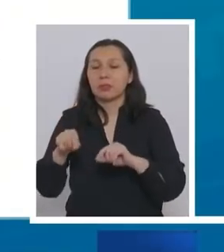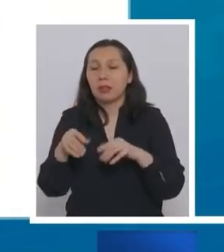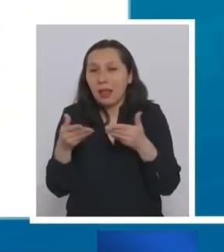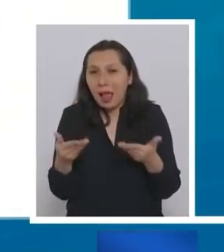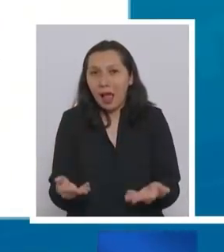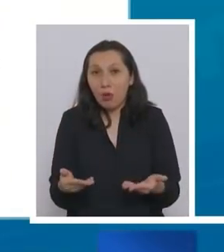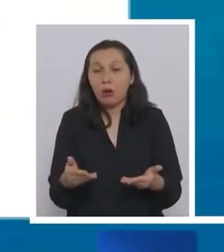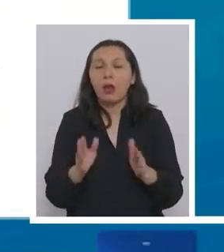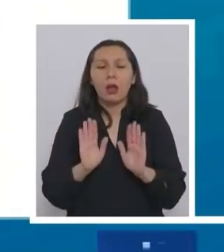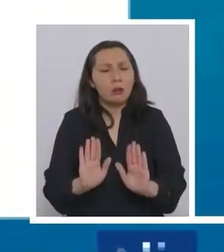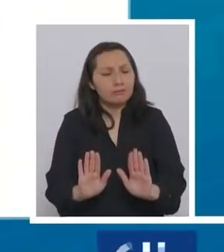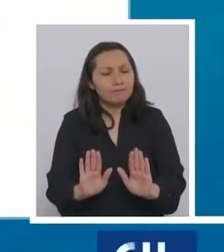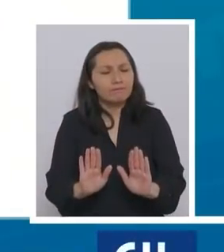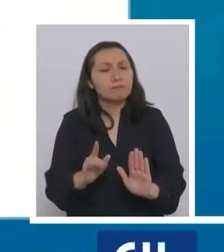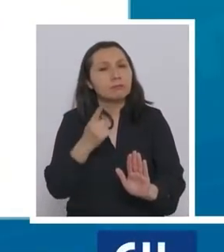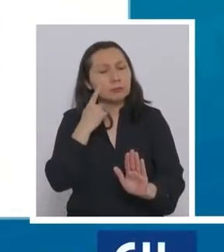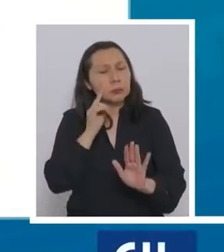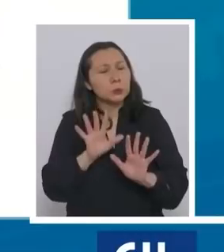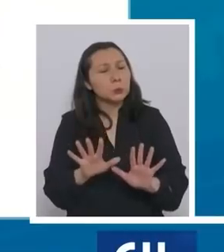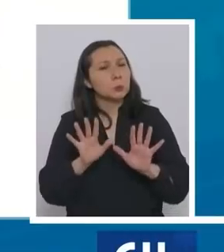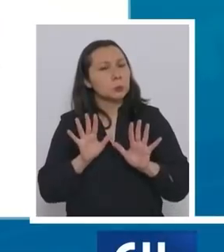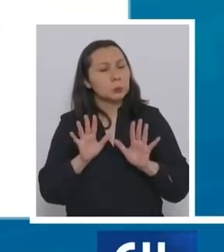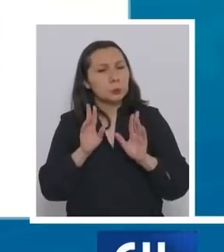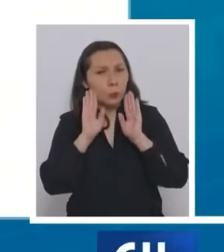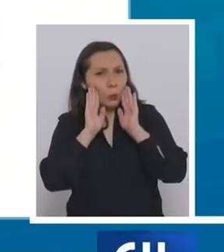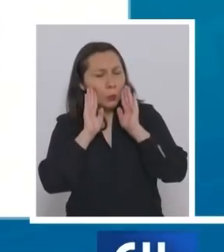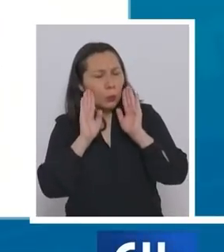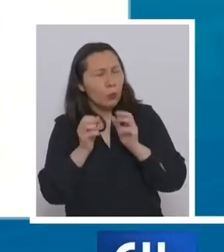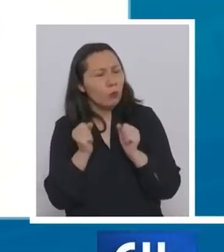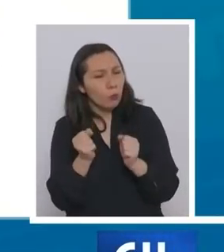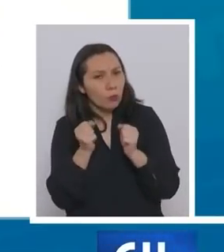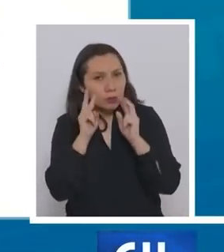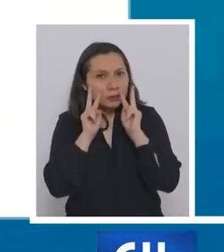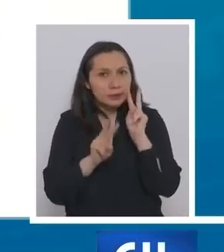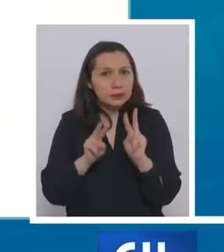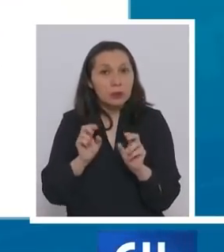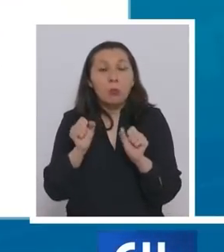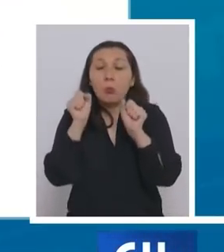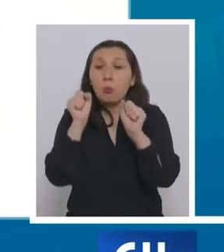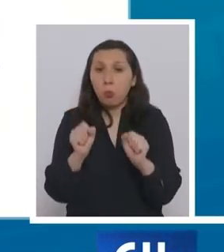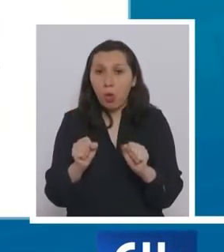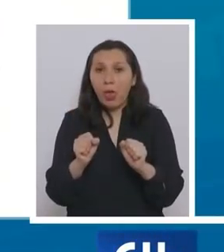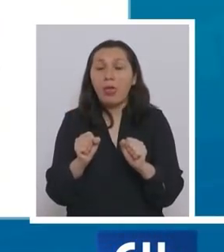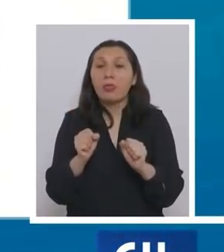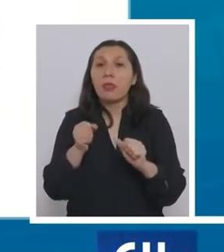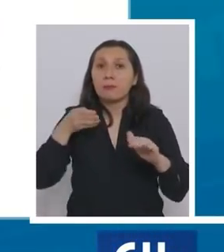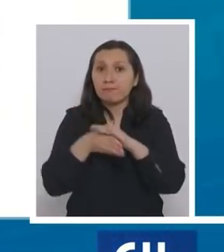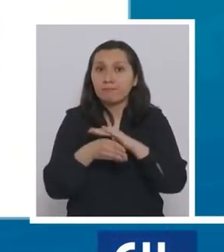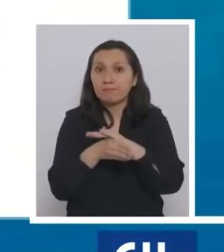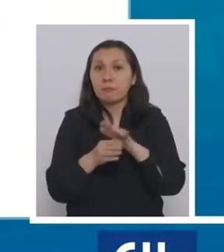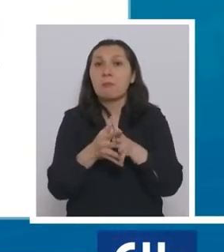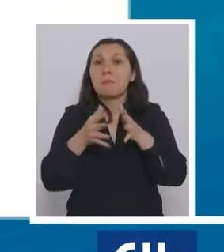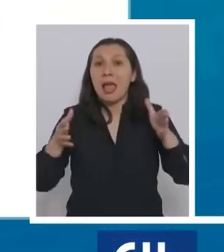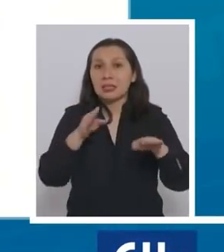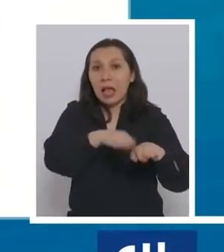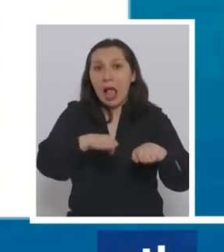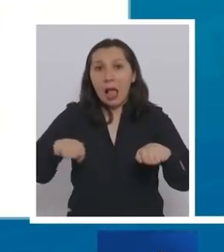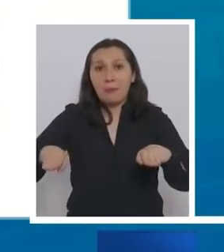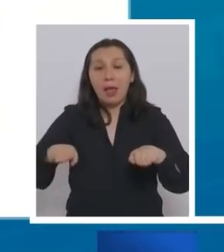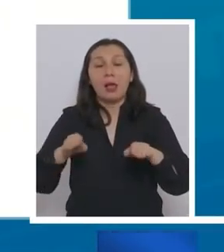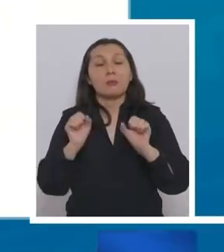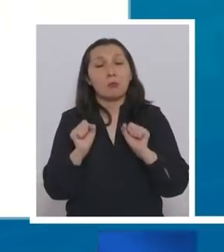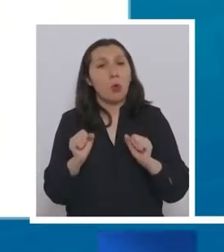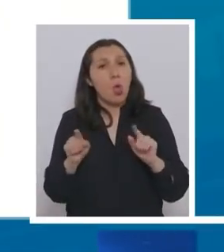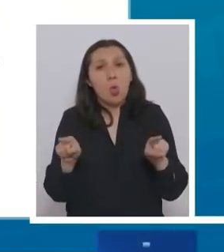Por tanto, debemos estar extraordinariamente atentos a este posible aumento de demanda de camas, que